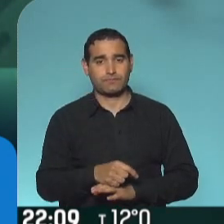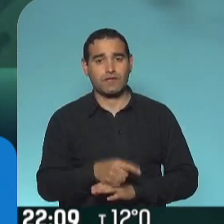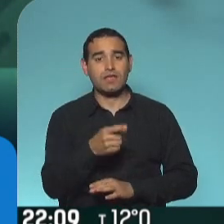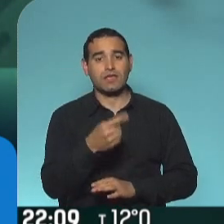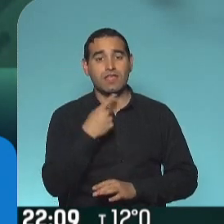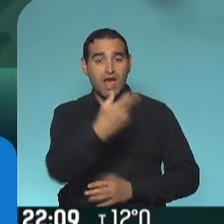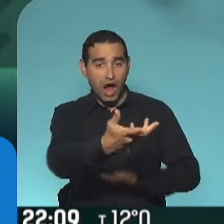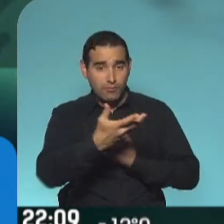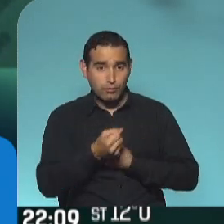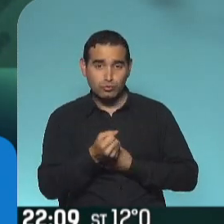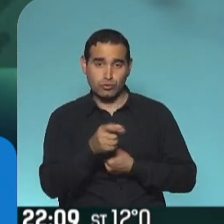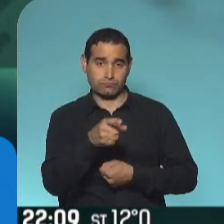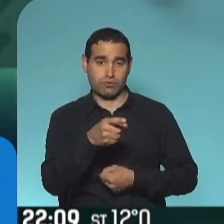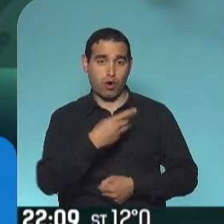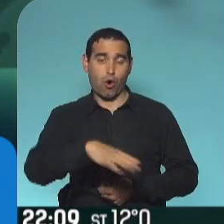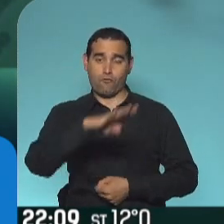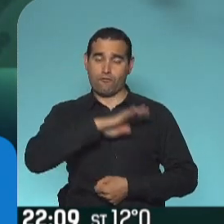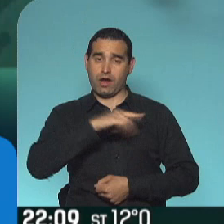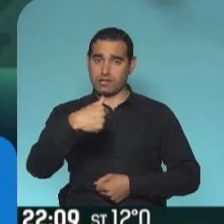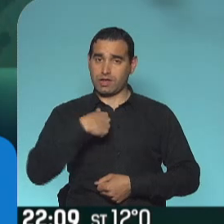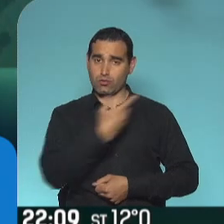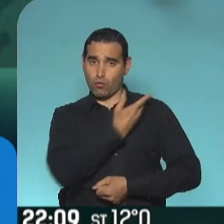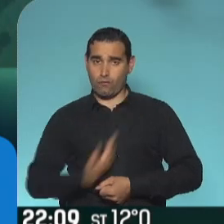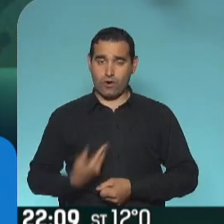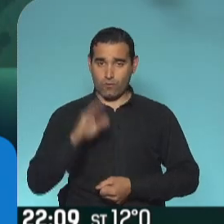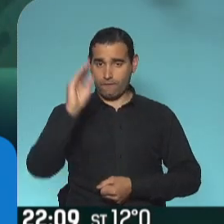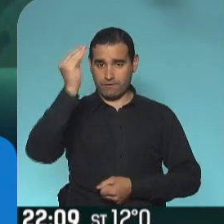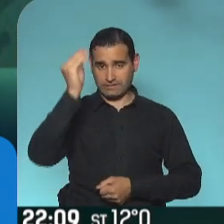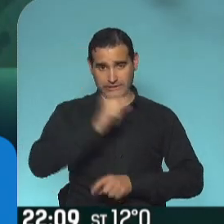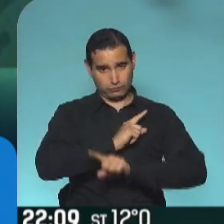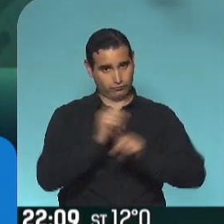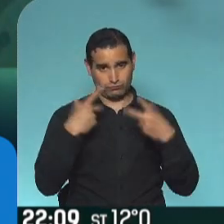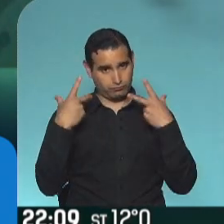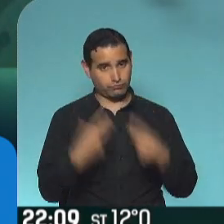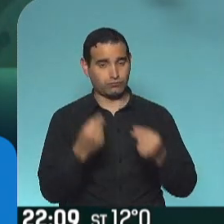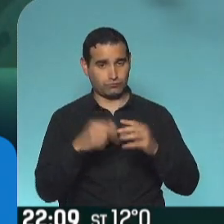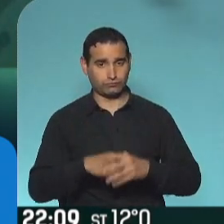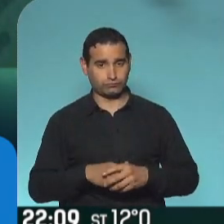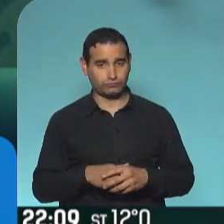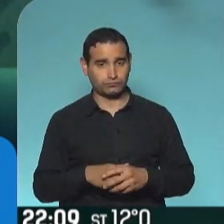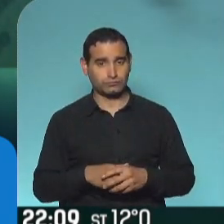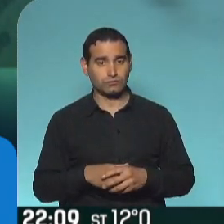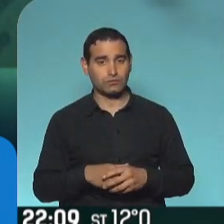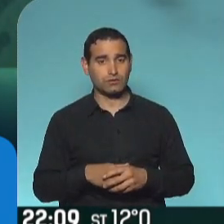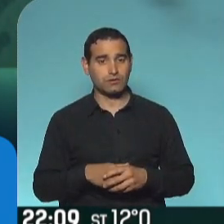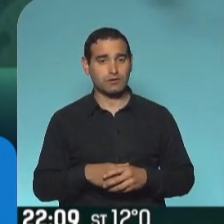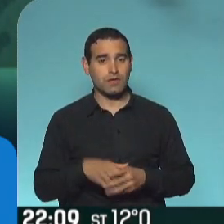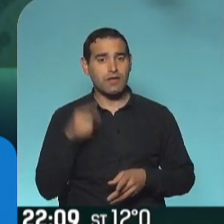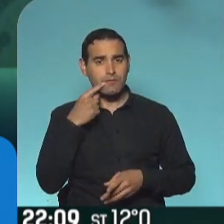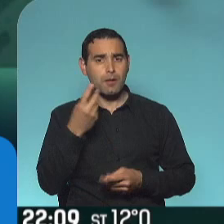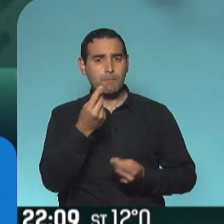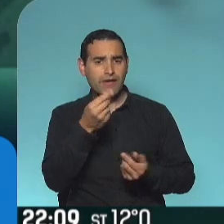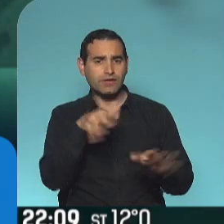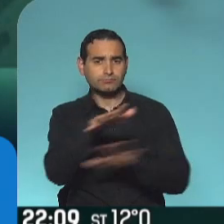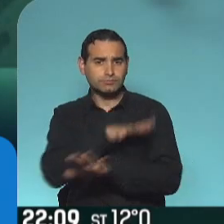que esta recepção deste apoio não ofenda a soberania brasileira e que seja a governança